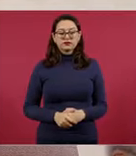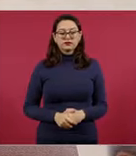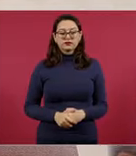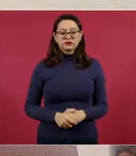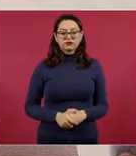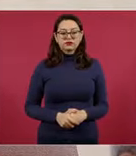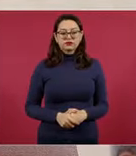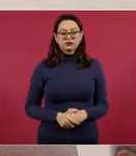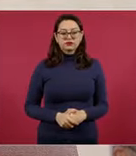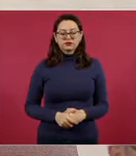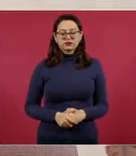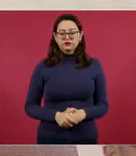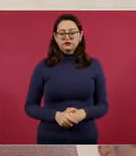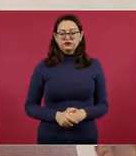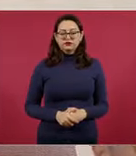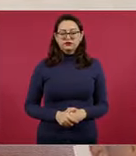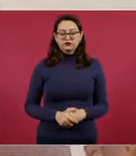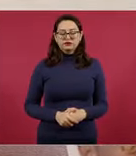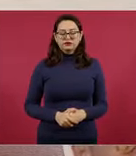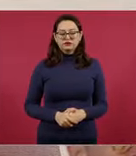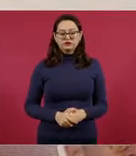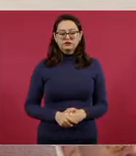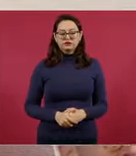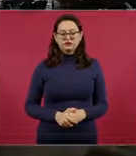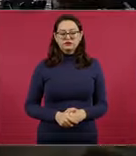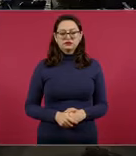en un discurso